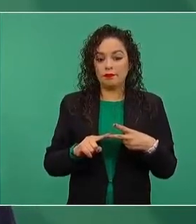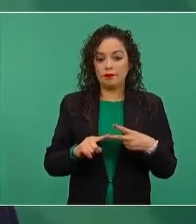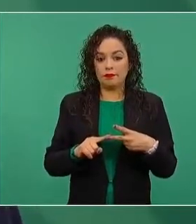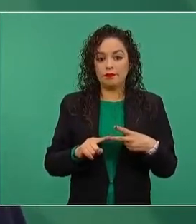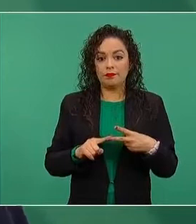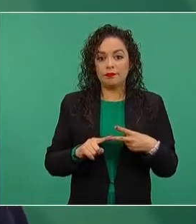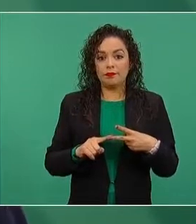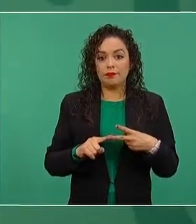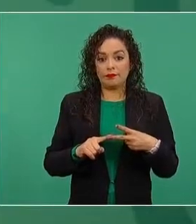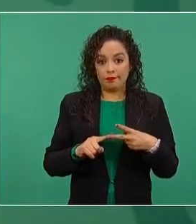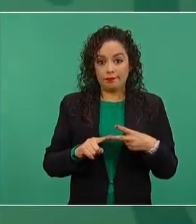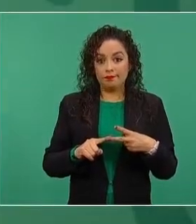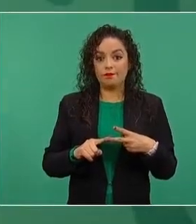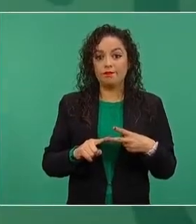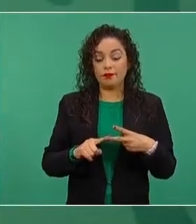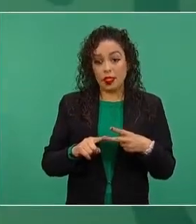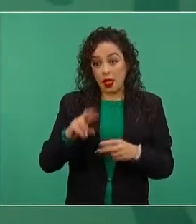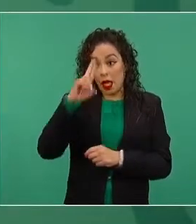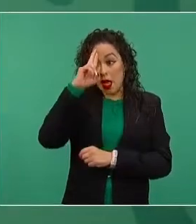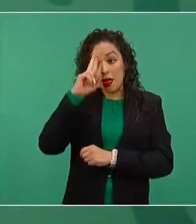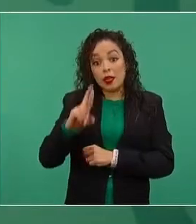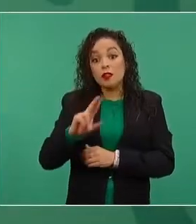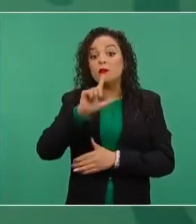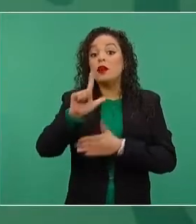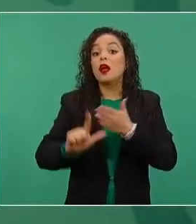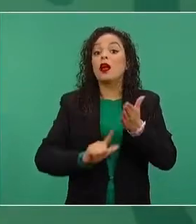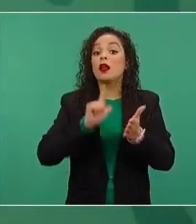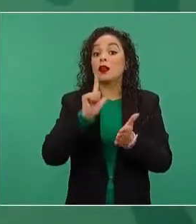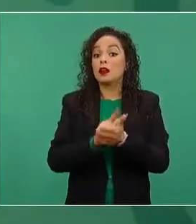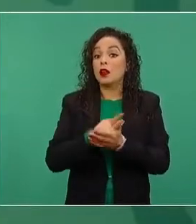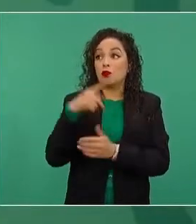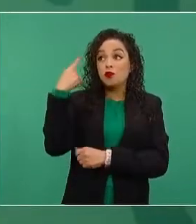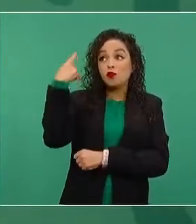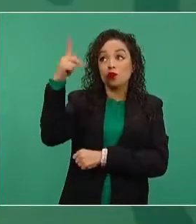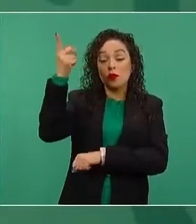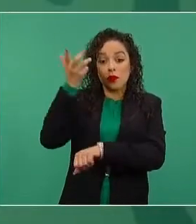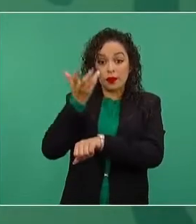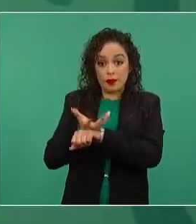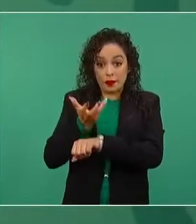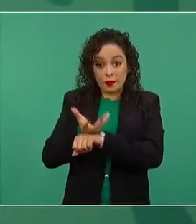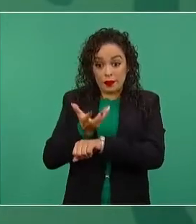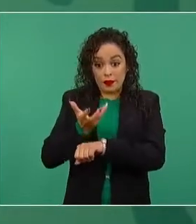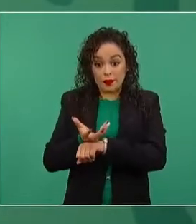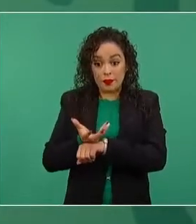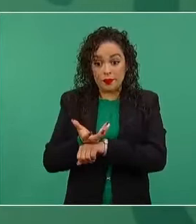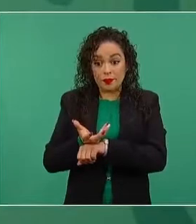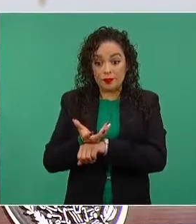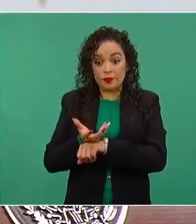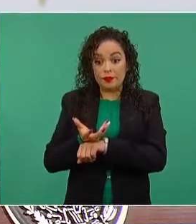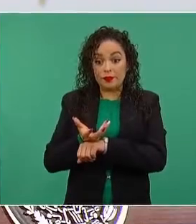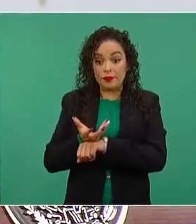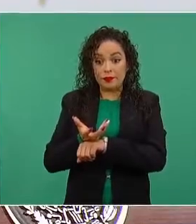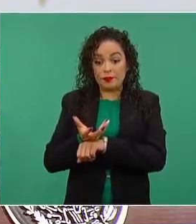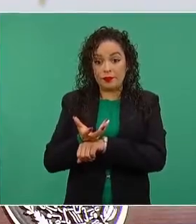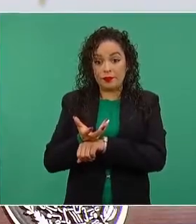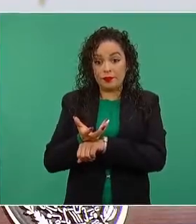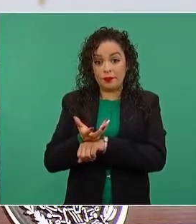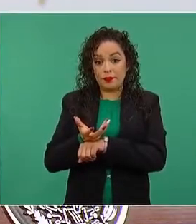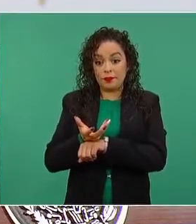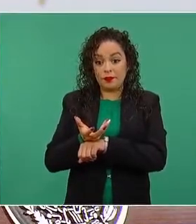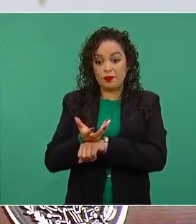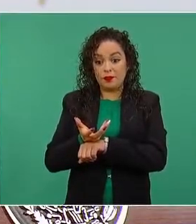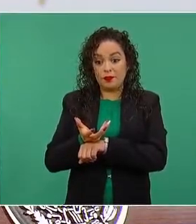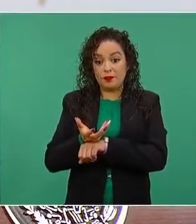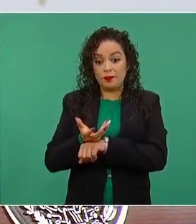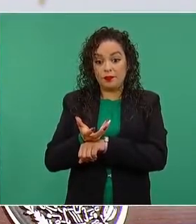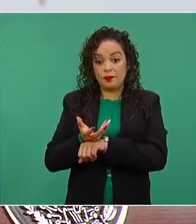Actuando con respeto a las leyes de Estados Unidos, del país que les da